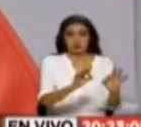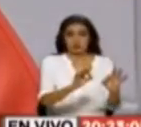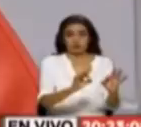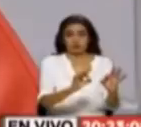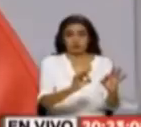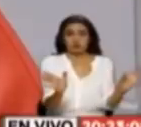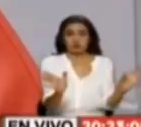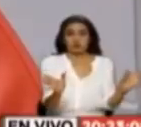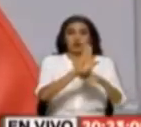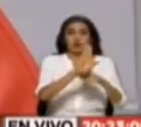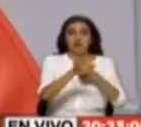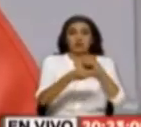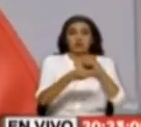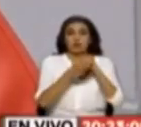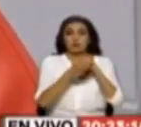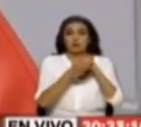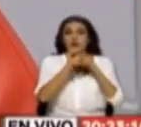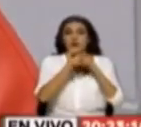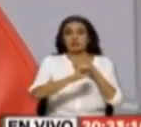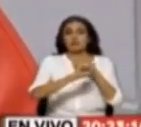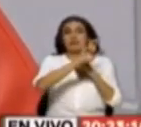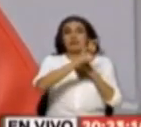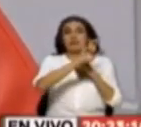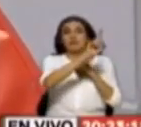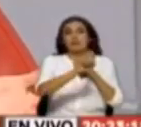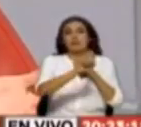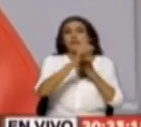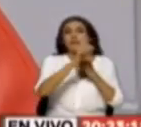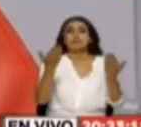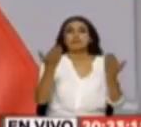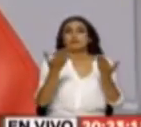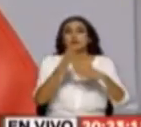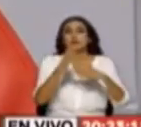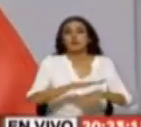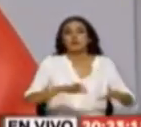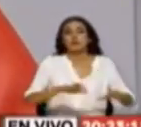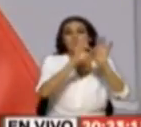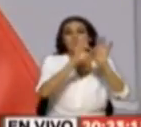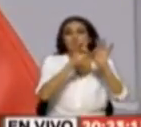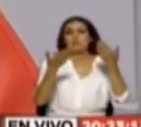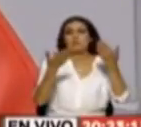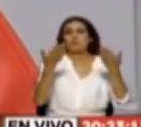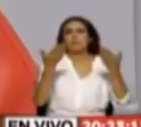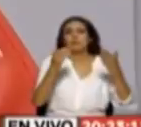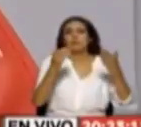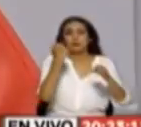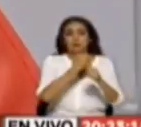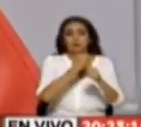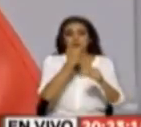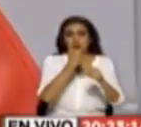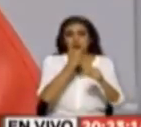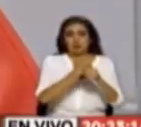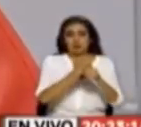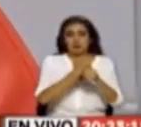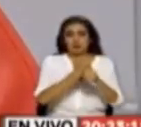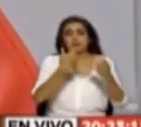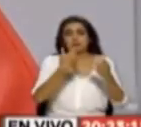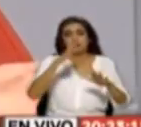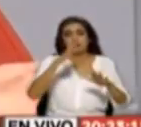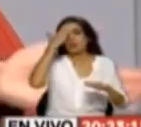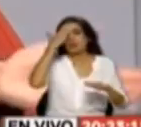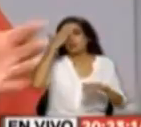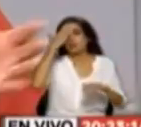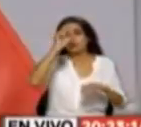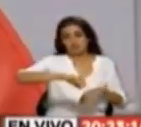los anexos y de lo que establecía la pregunta 3 se ha cumplido. Que es, creo que se ha hecho una importante labor. Sin duda sabrán cosas que